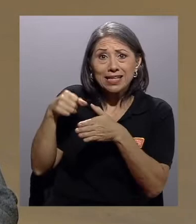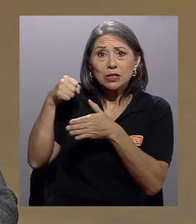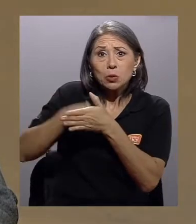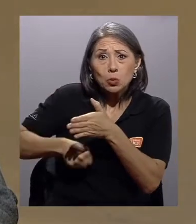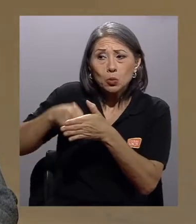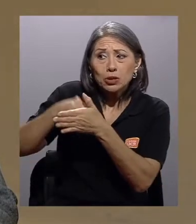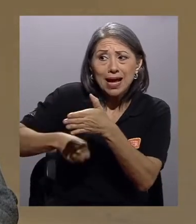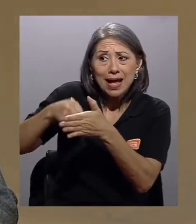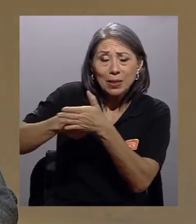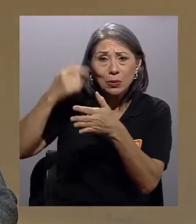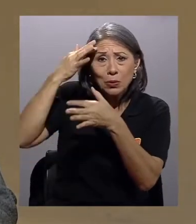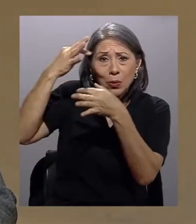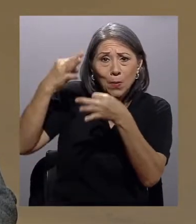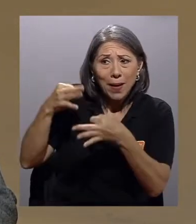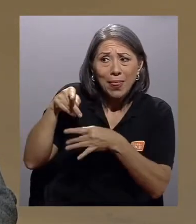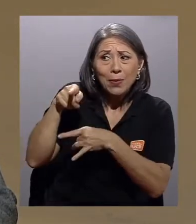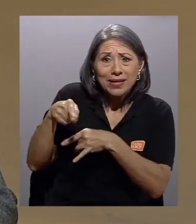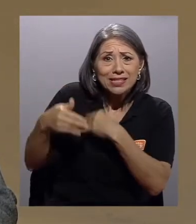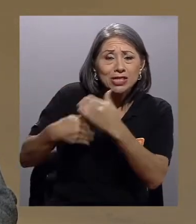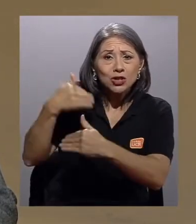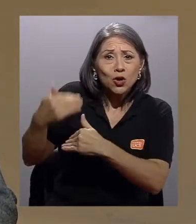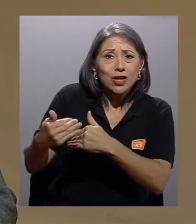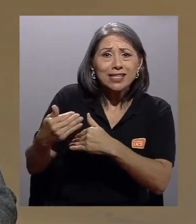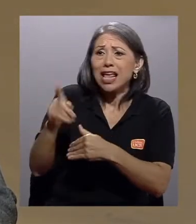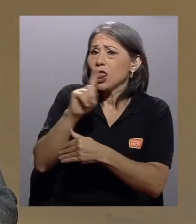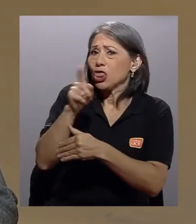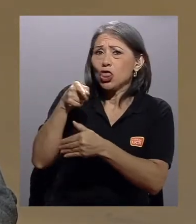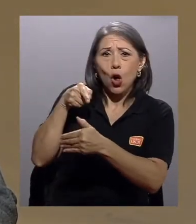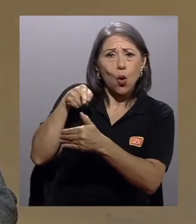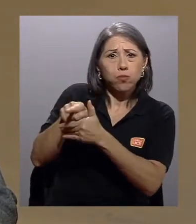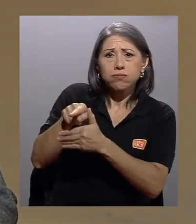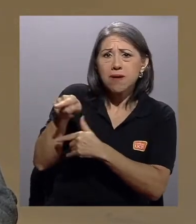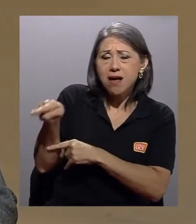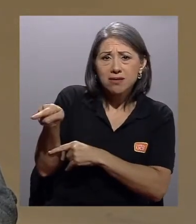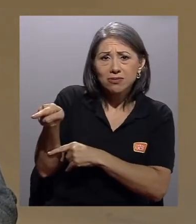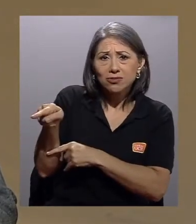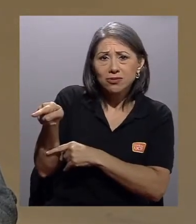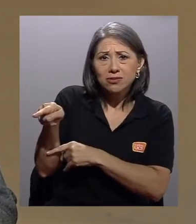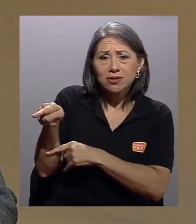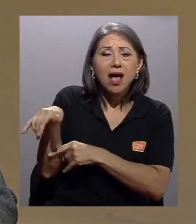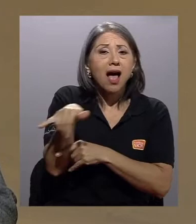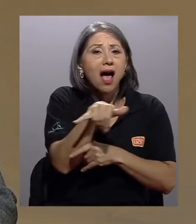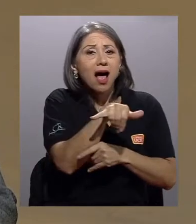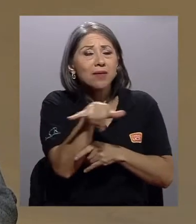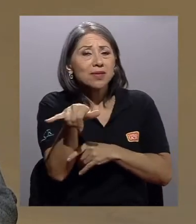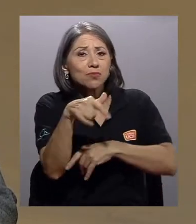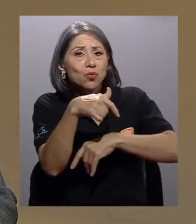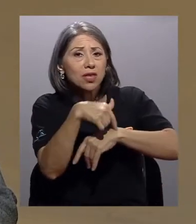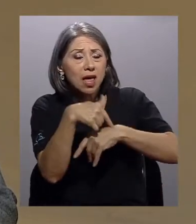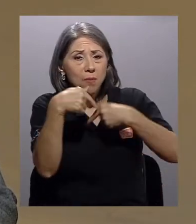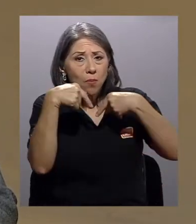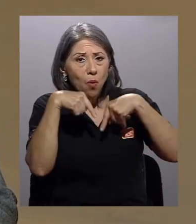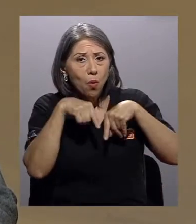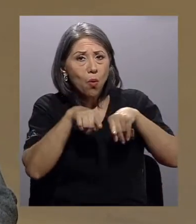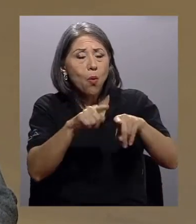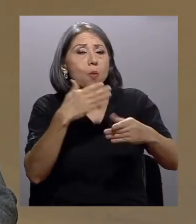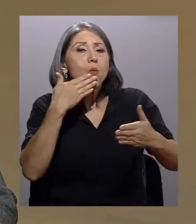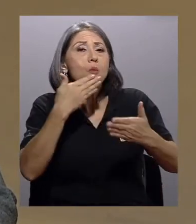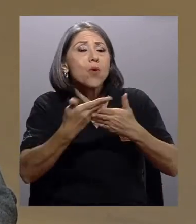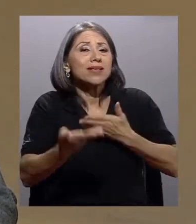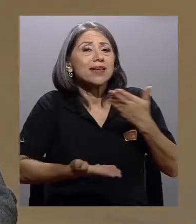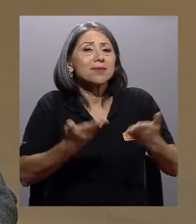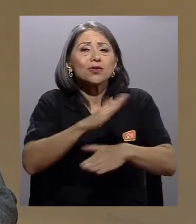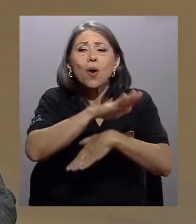están luchando cada día para que esta pandemia no tenga un mal desenlace y al mismo tiempo lograr dar un